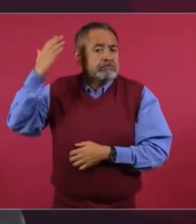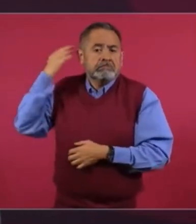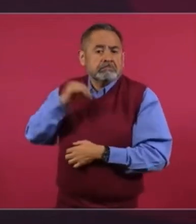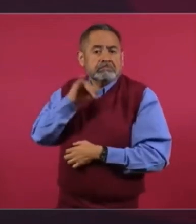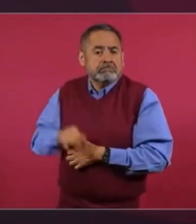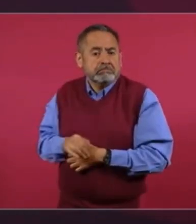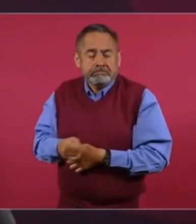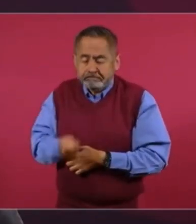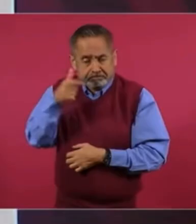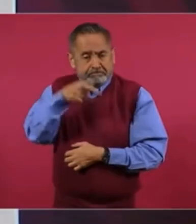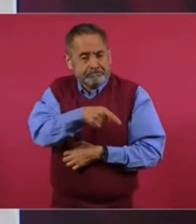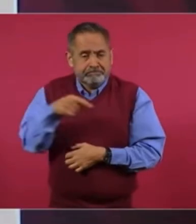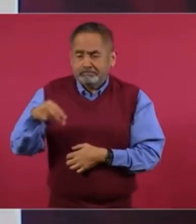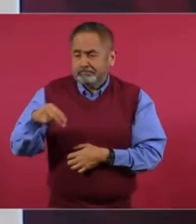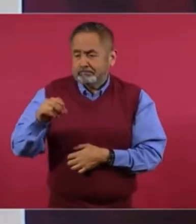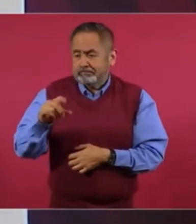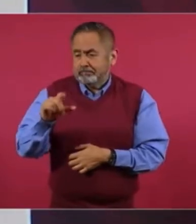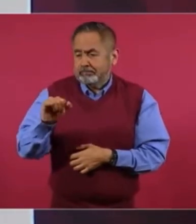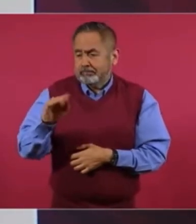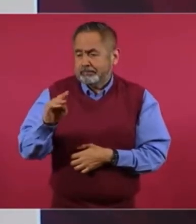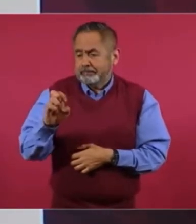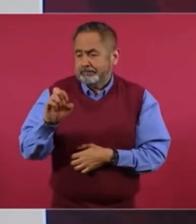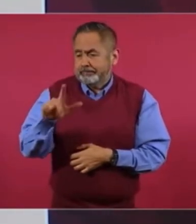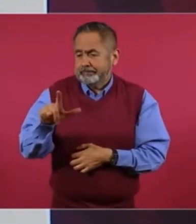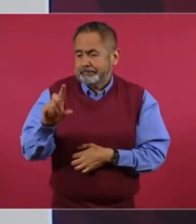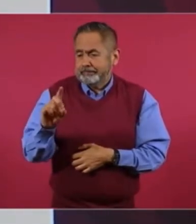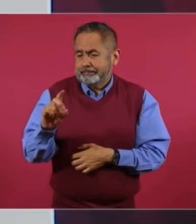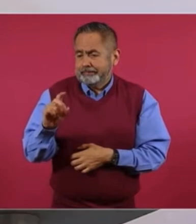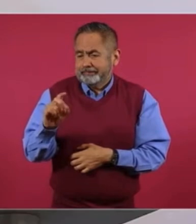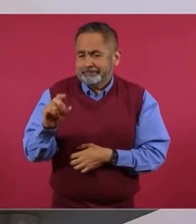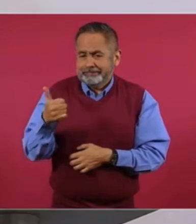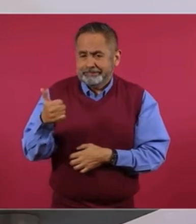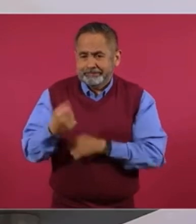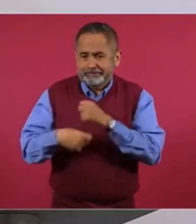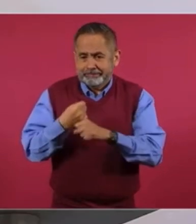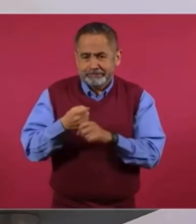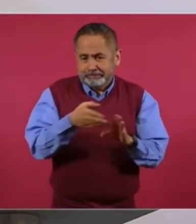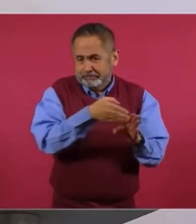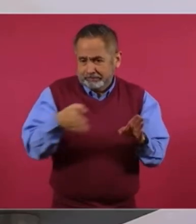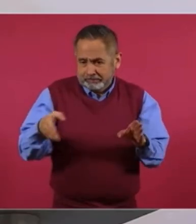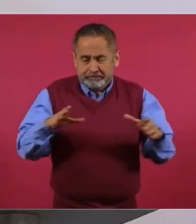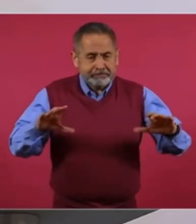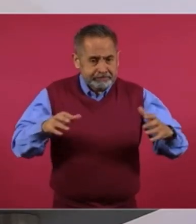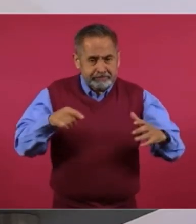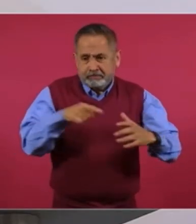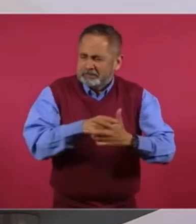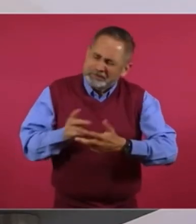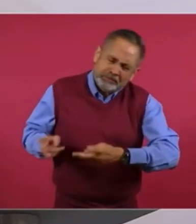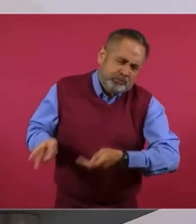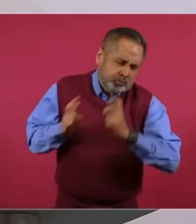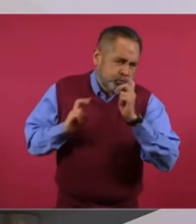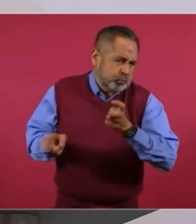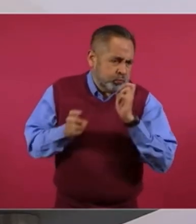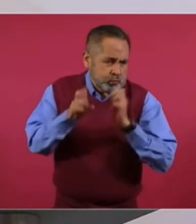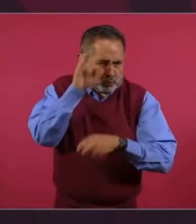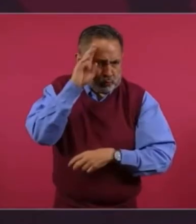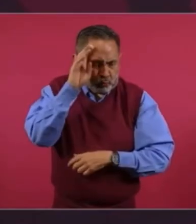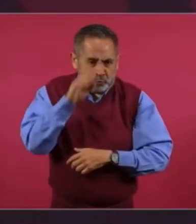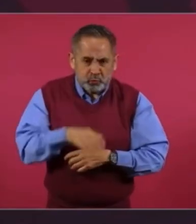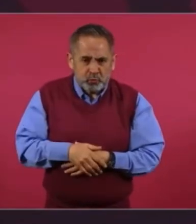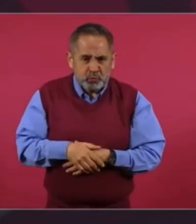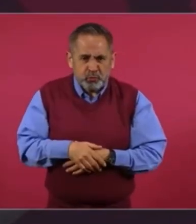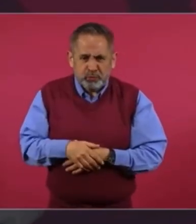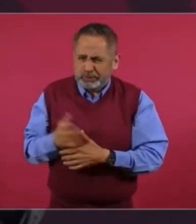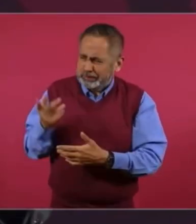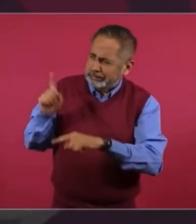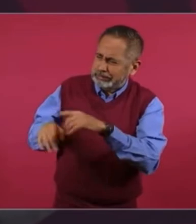de votos, le dieron la confianza a Claudia Sheinbaum y sobre todo a los legisladores, a los diputados,